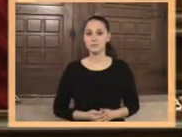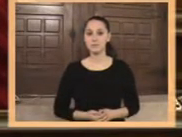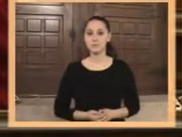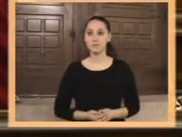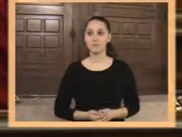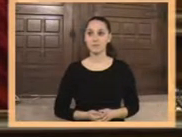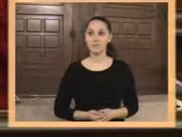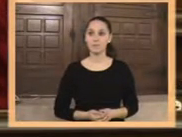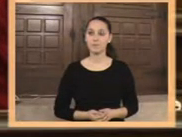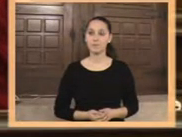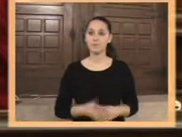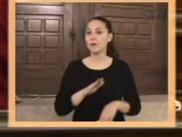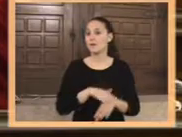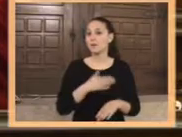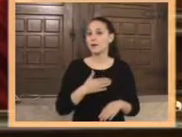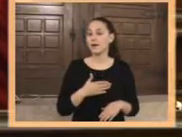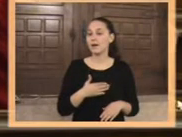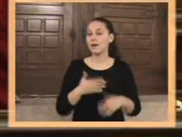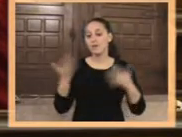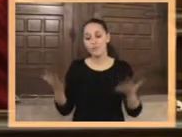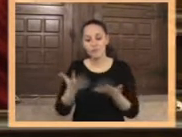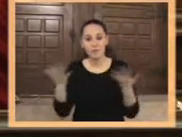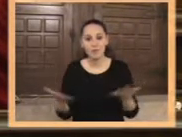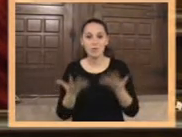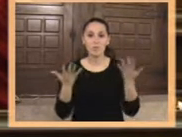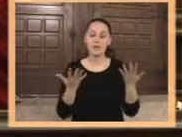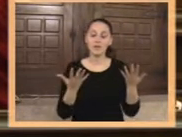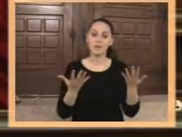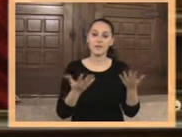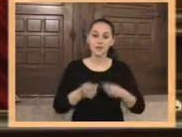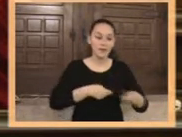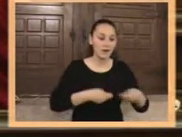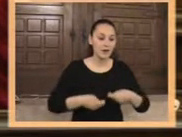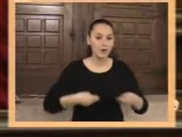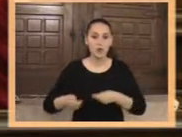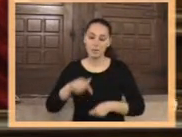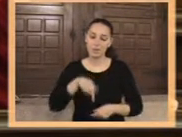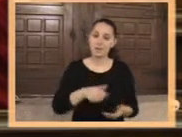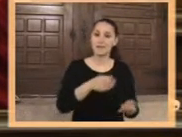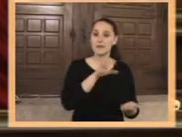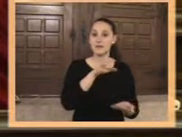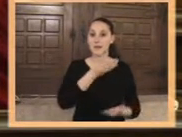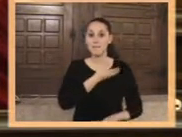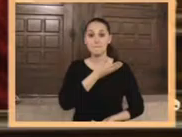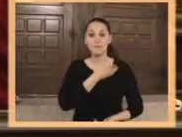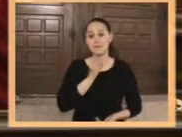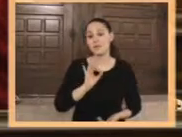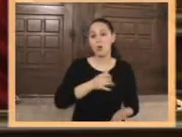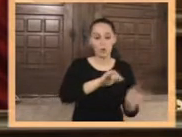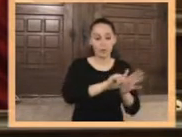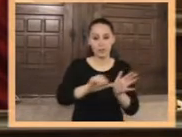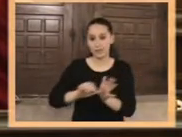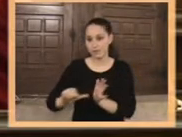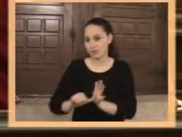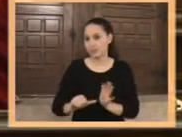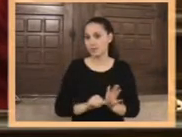pues eso, para que se favorezca un comercio de proximidad y aquellos productores que están situados en las cercanías, en los